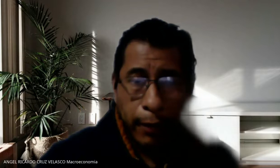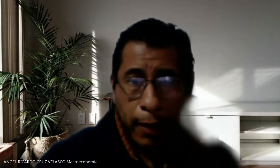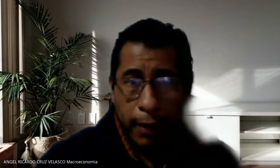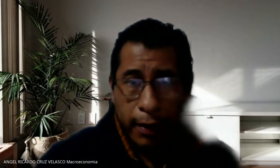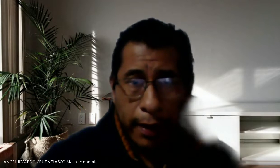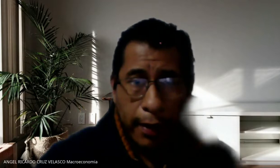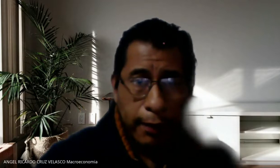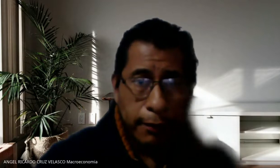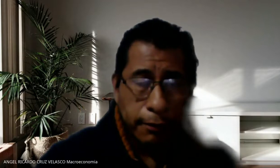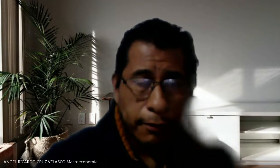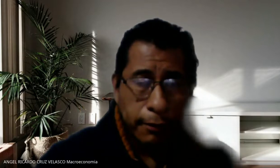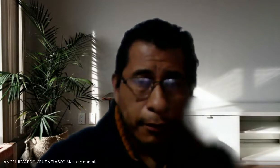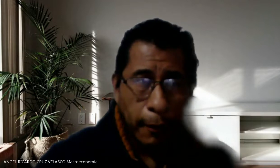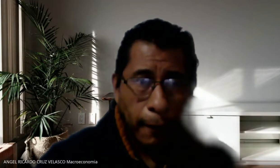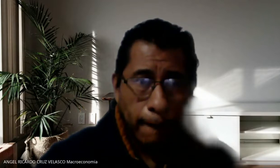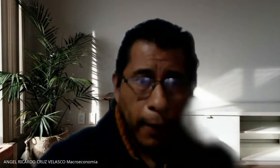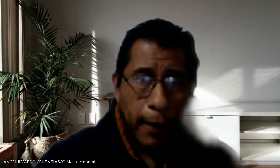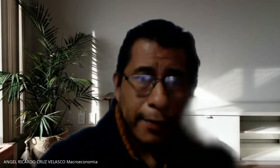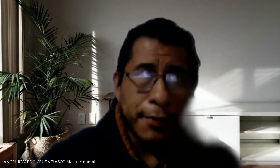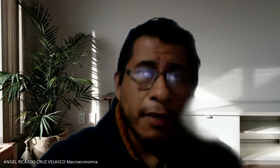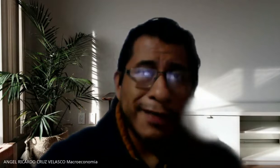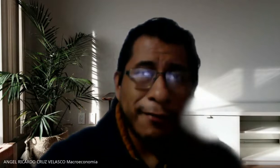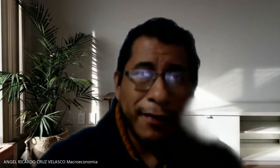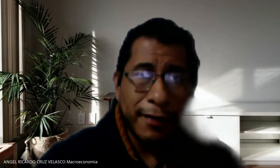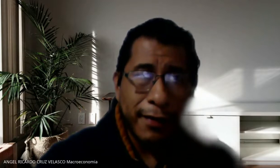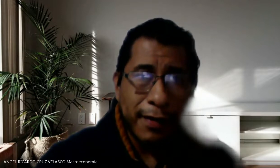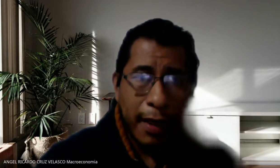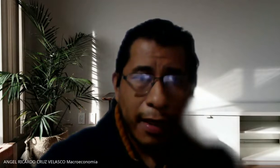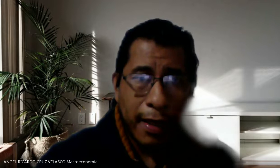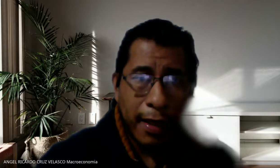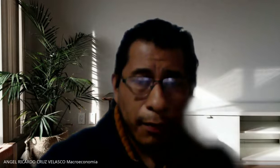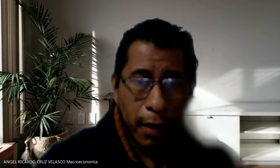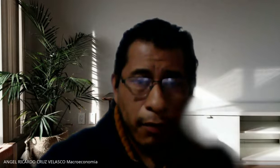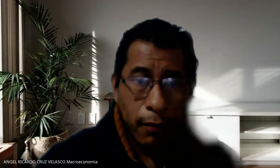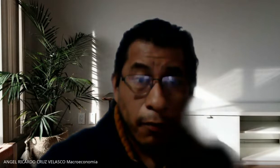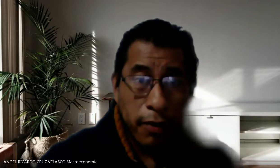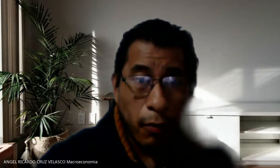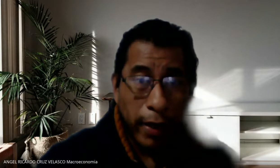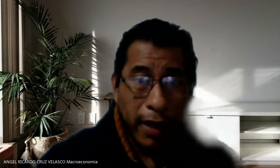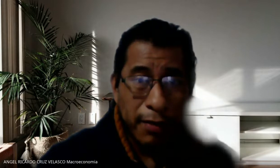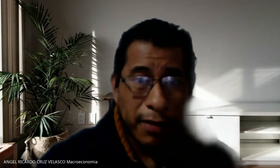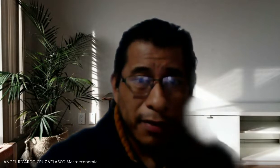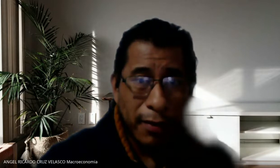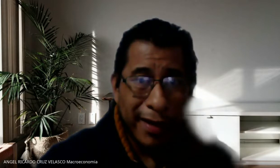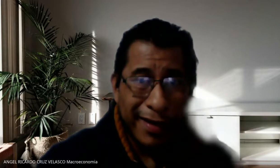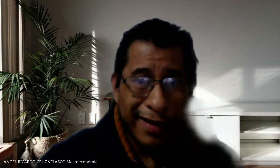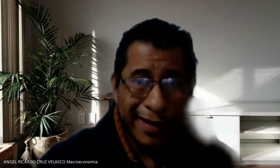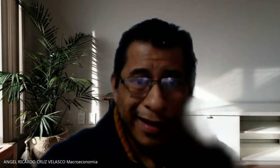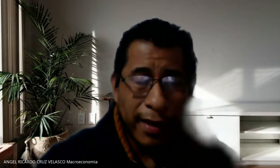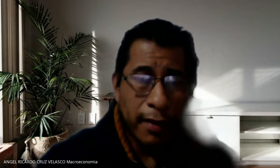para poderme conectar a la sesión de este fin de semana, de este domingo. Tuve algunas complicaciones con